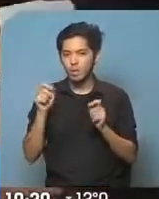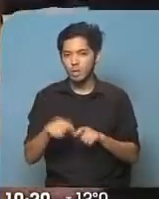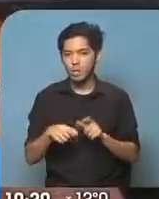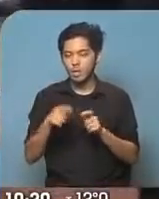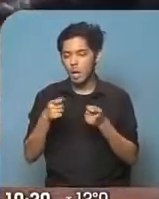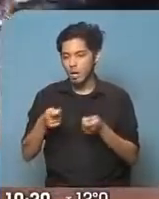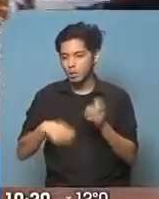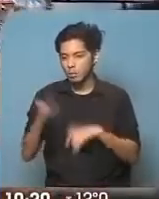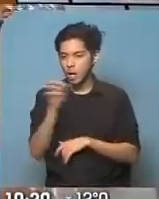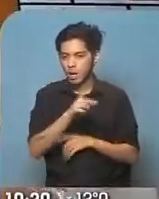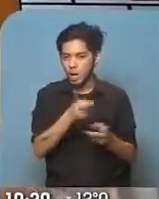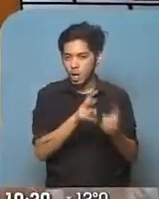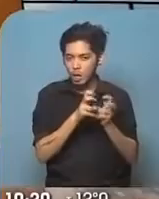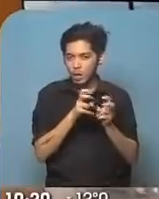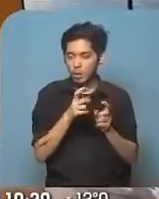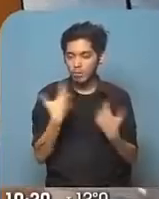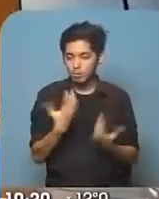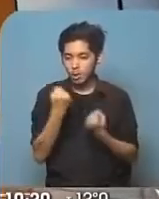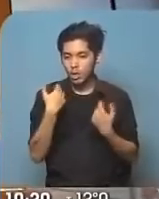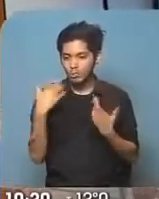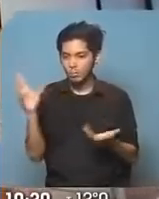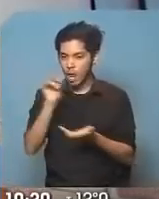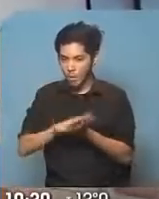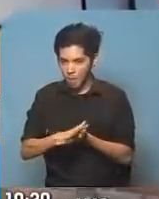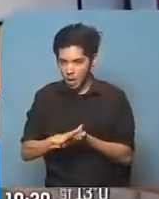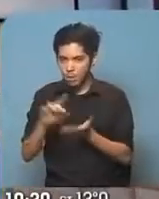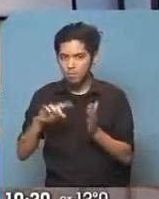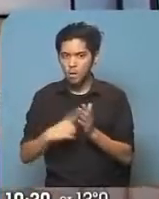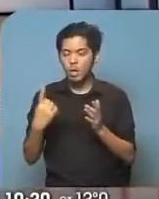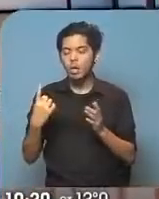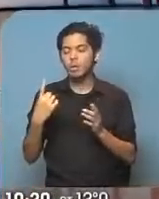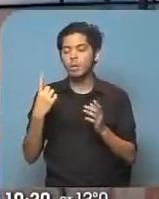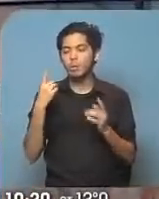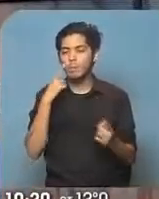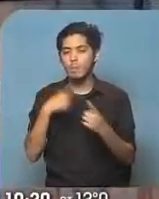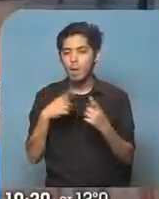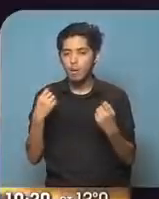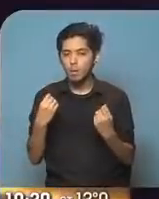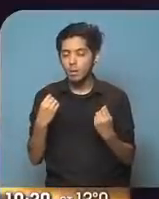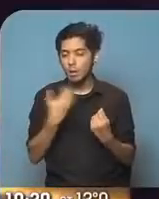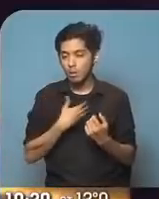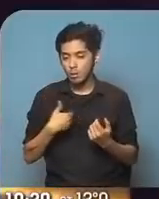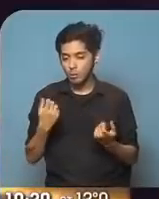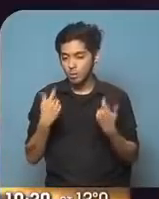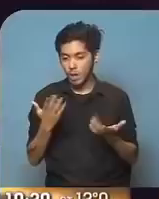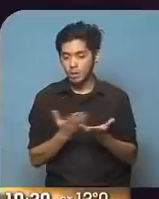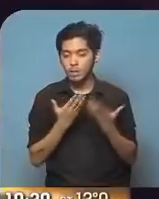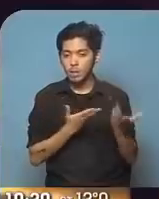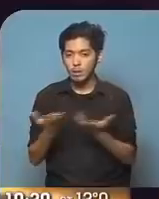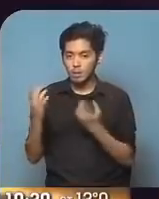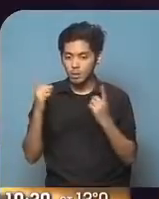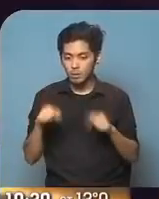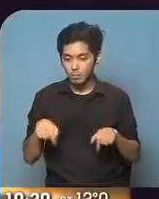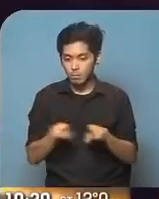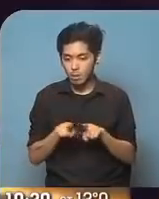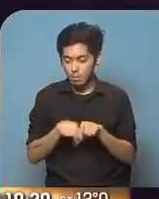uno tiene que lograr el equilibrio fiscal pero el objetivo del gobierno es poder brindar servicios a la población y tratar de que el país se ponga en un sendero